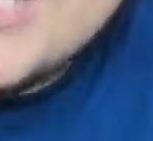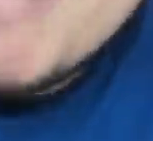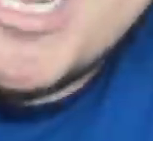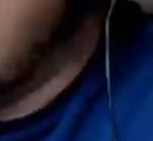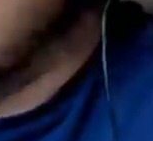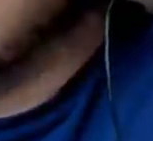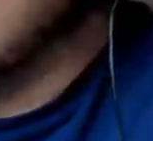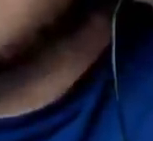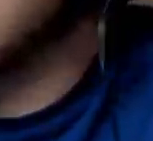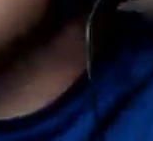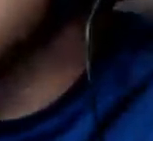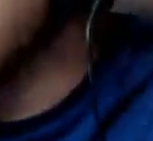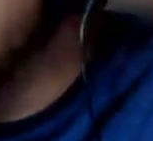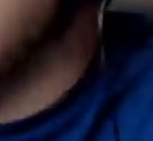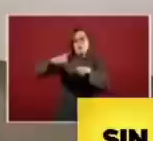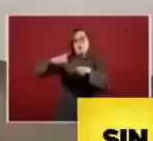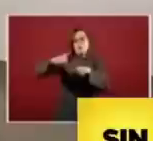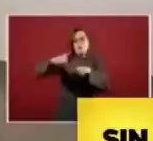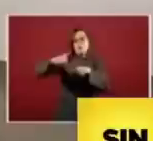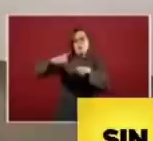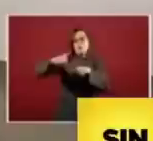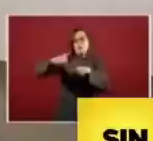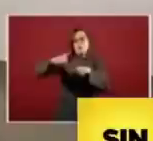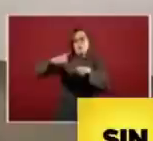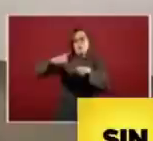imposible que él sepa más